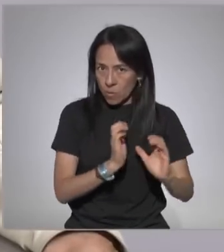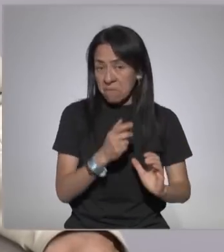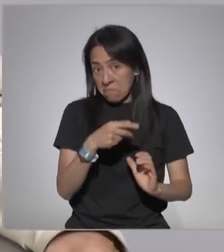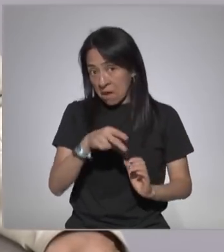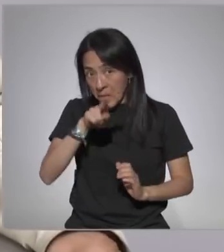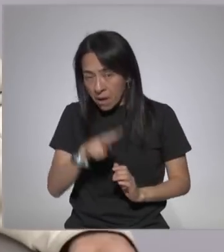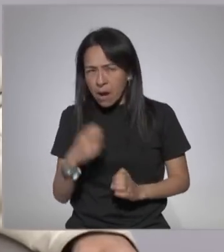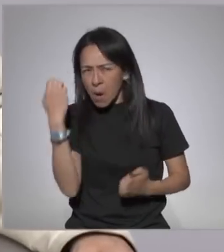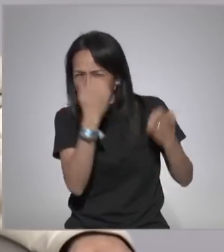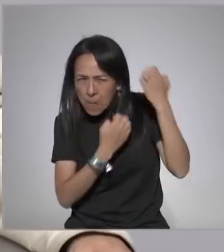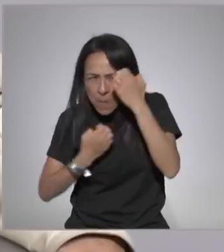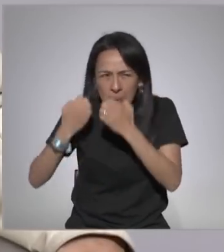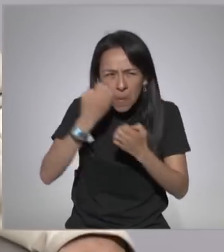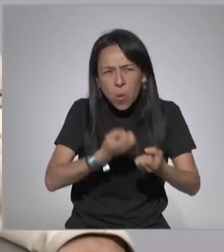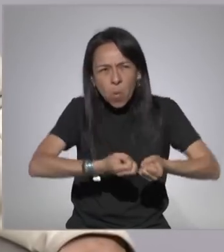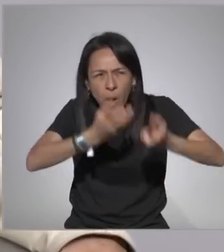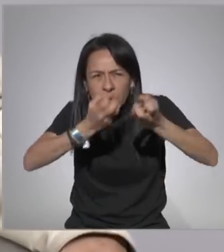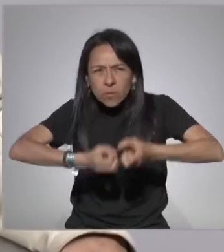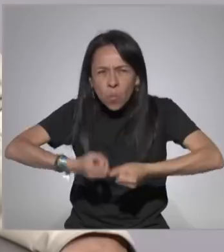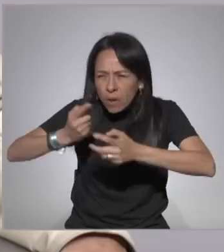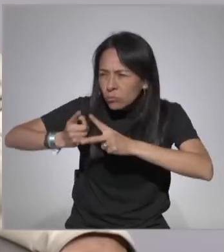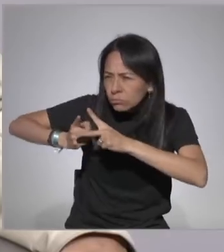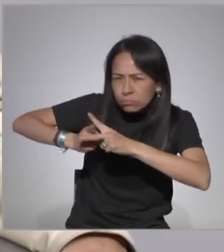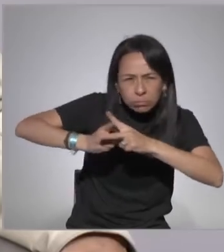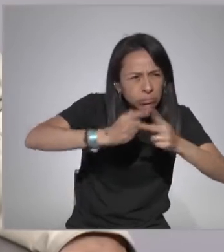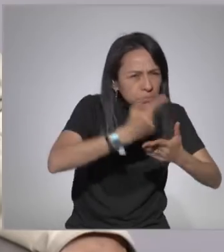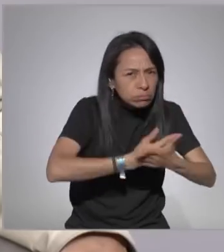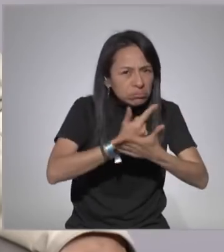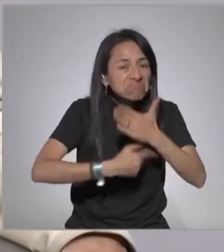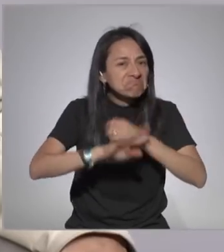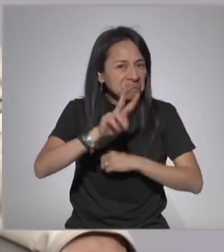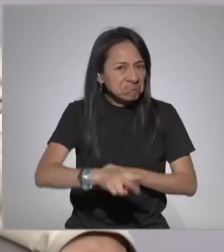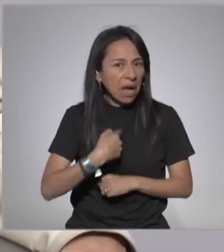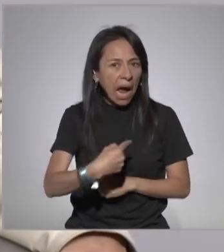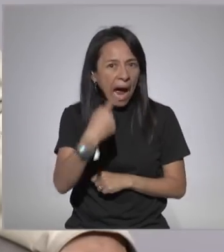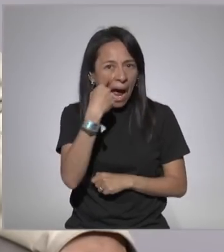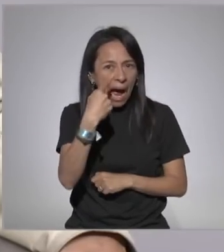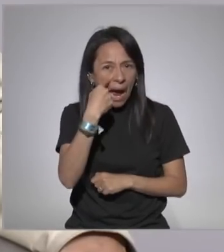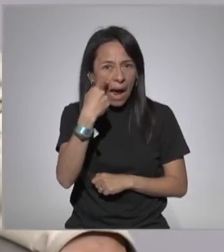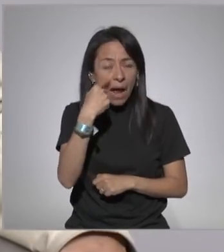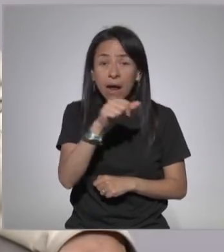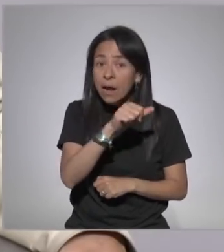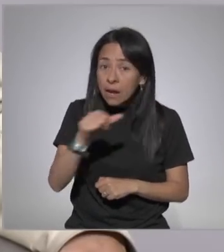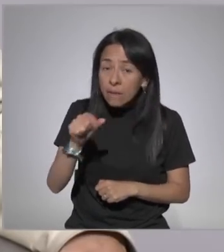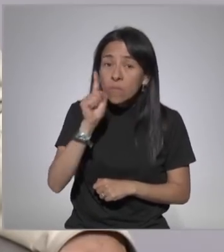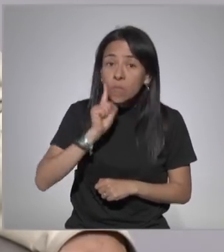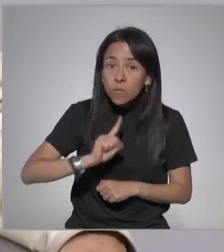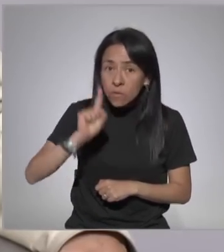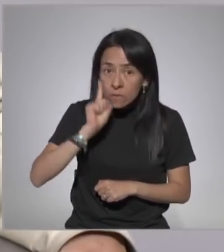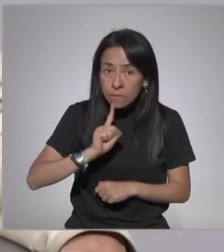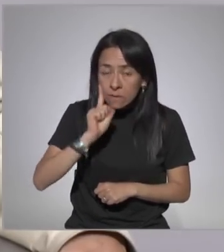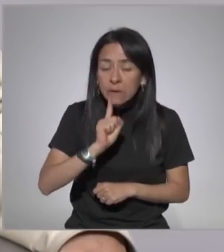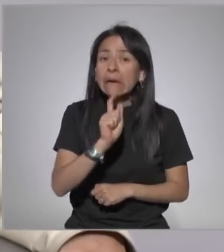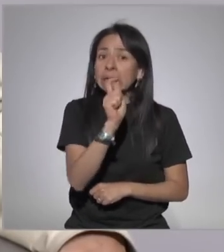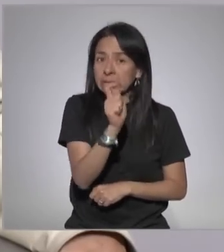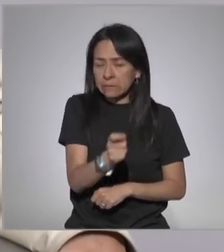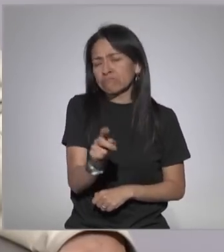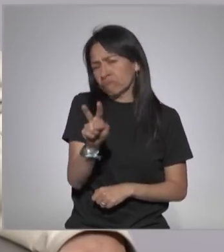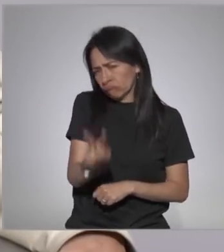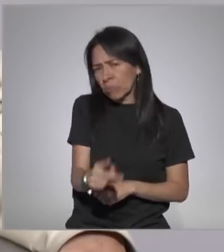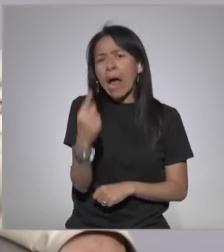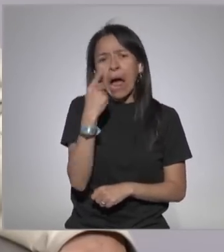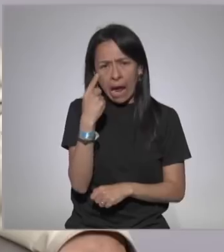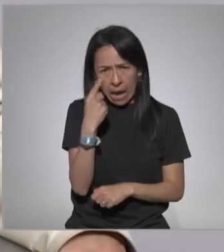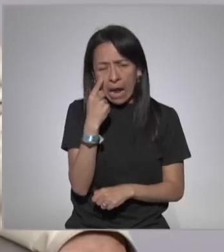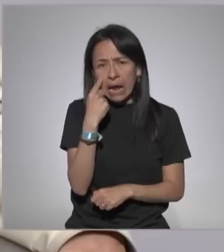que resaltarlo, muchas veces son las mujeres las que siguen teniendo funciones mayores en